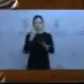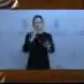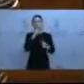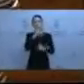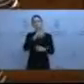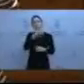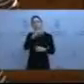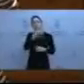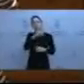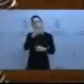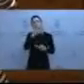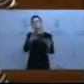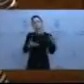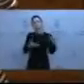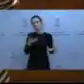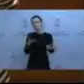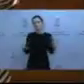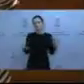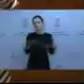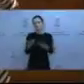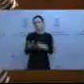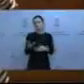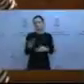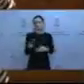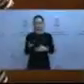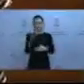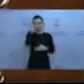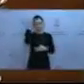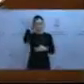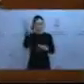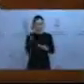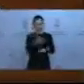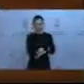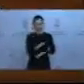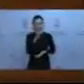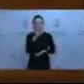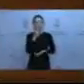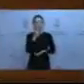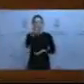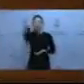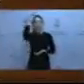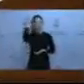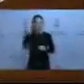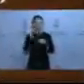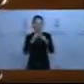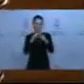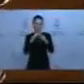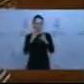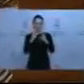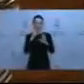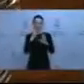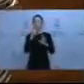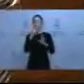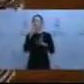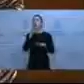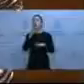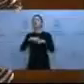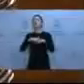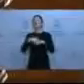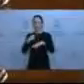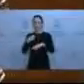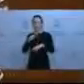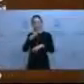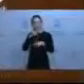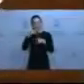un tanto hipócrita, hipócrita políticamente hablando, y le voy a decir por qué, no se sonría, que yo le pongo de buen humor